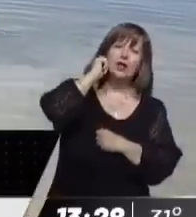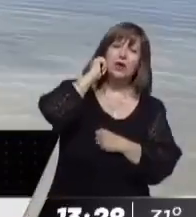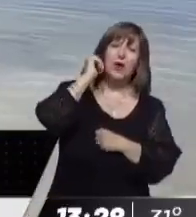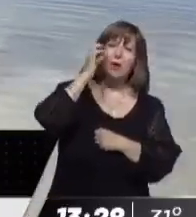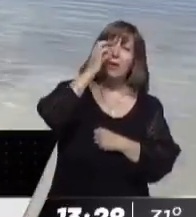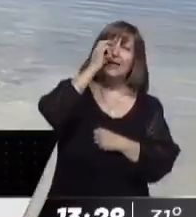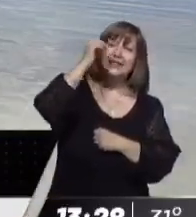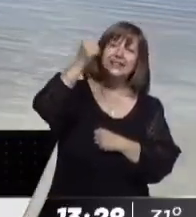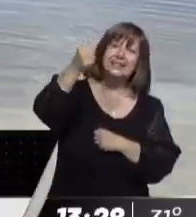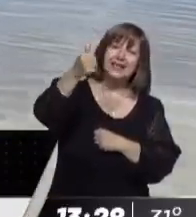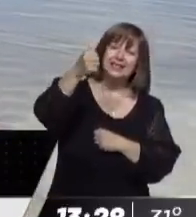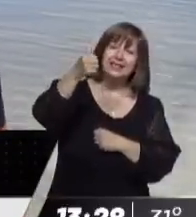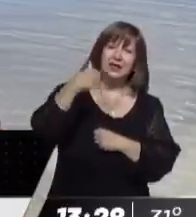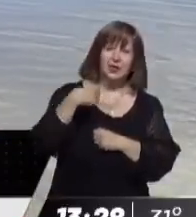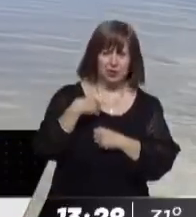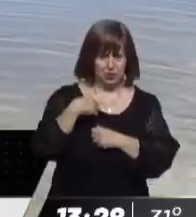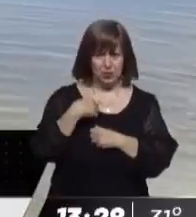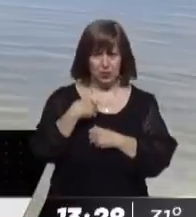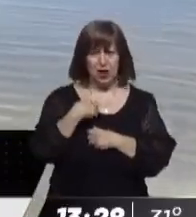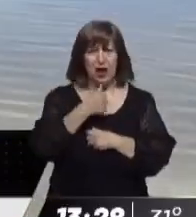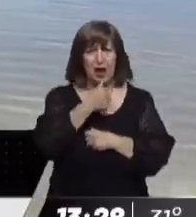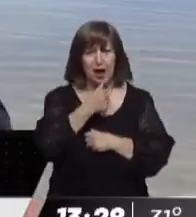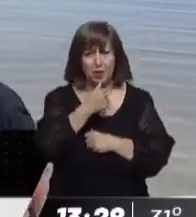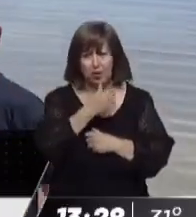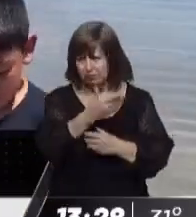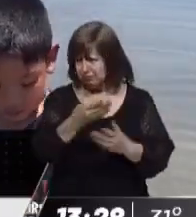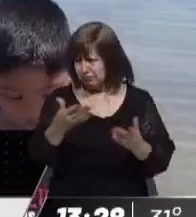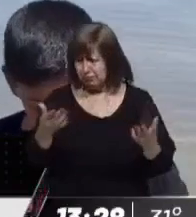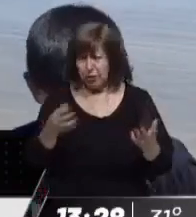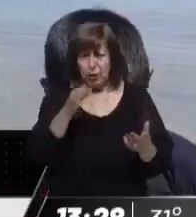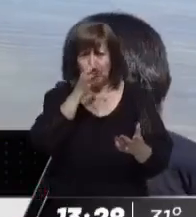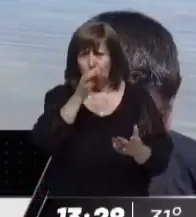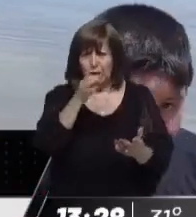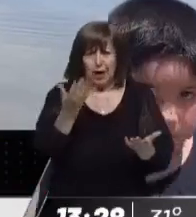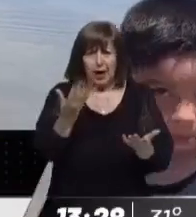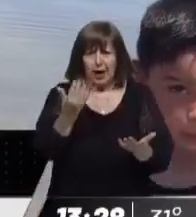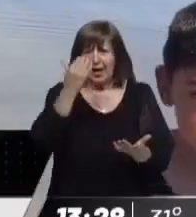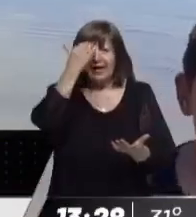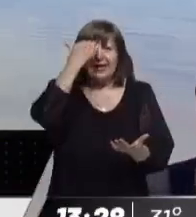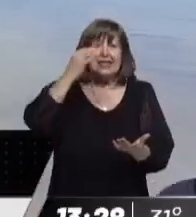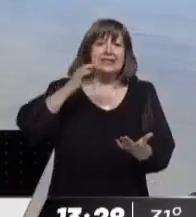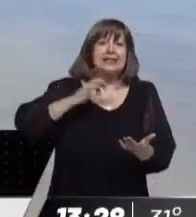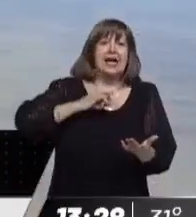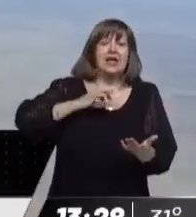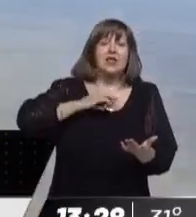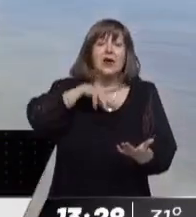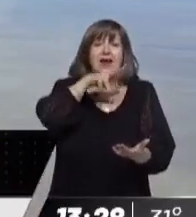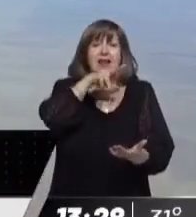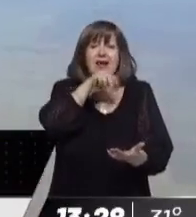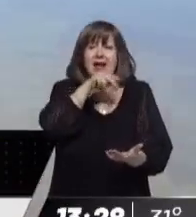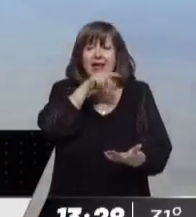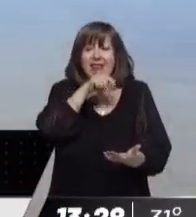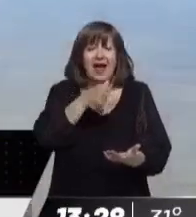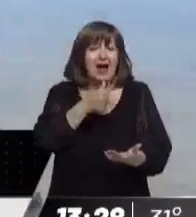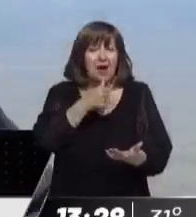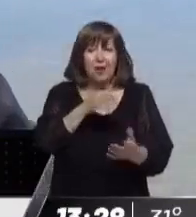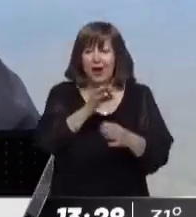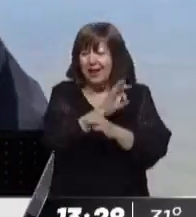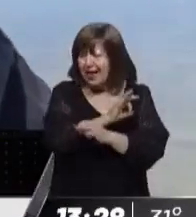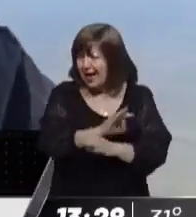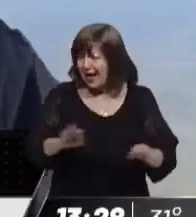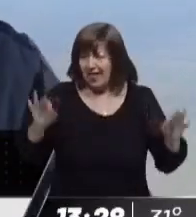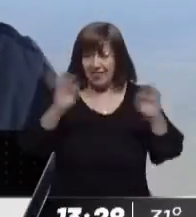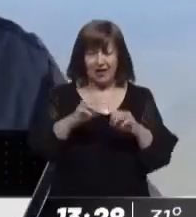26. ¿Hace mucho que no veías agua por acá? Sí, hacen como ya 15 años, más o menos, un largo tiempo. Se extrañaba, ¿no? Sí,